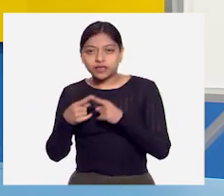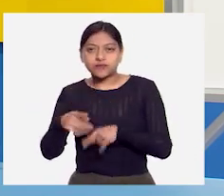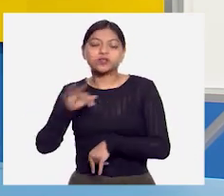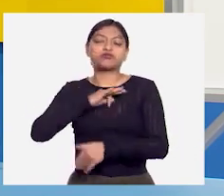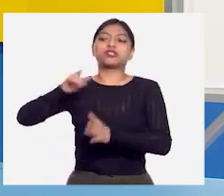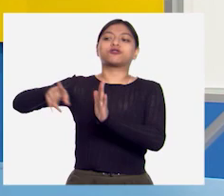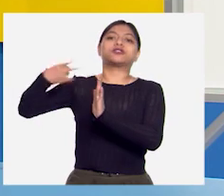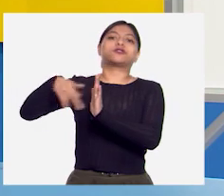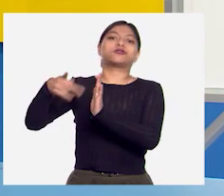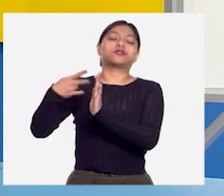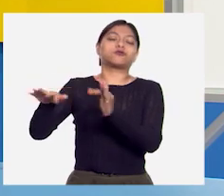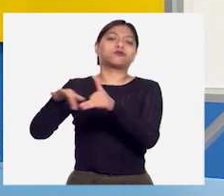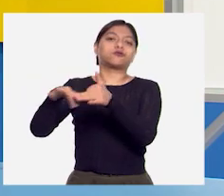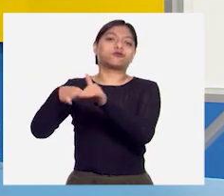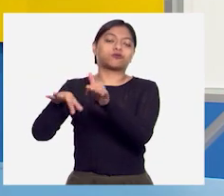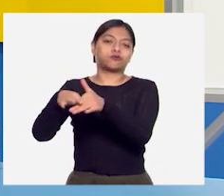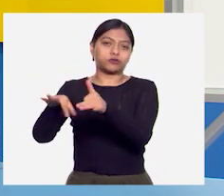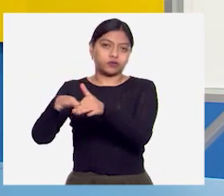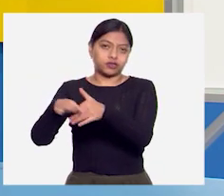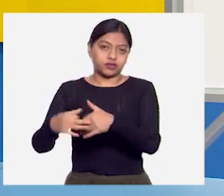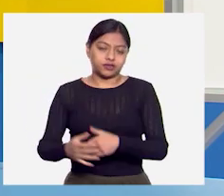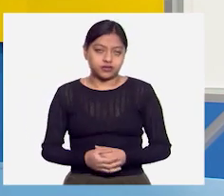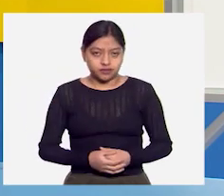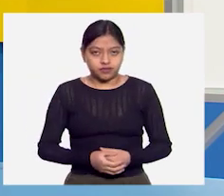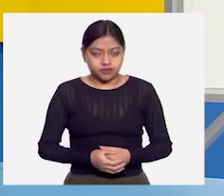misma frecuencia y que ésta sea la mayor.